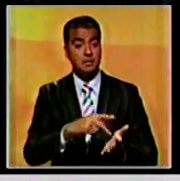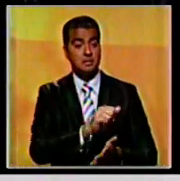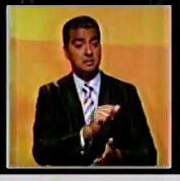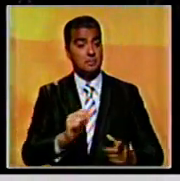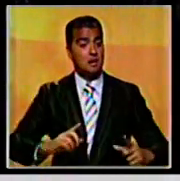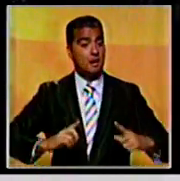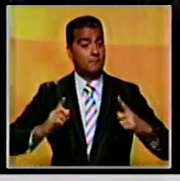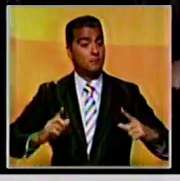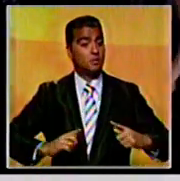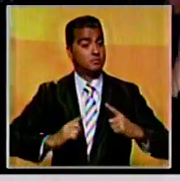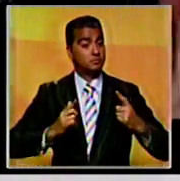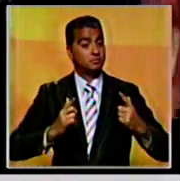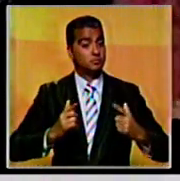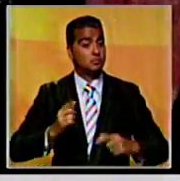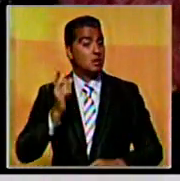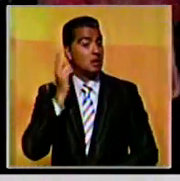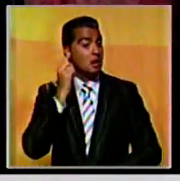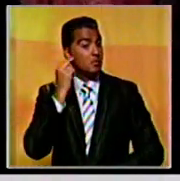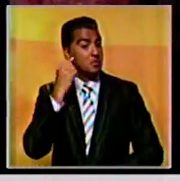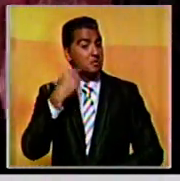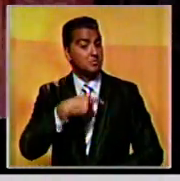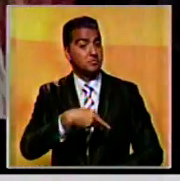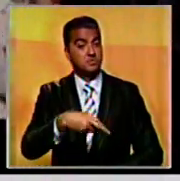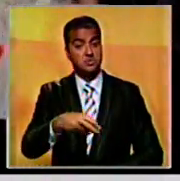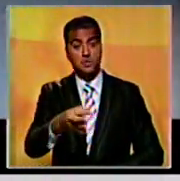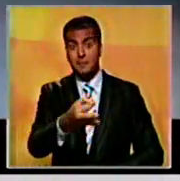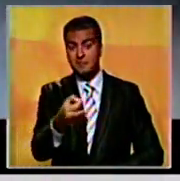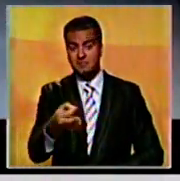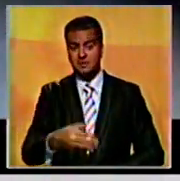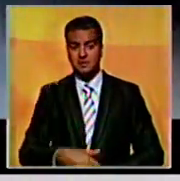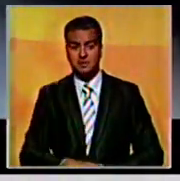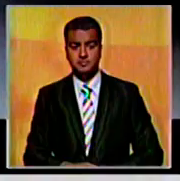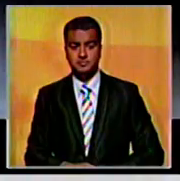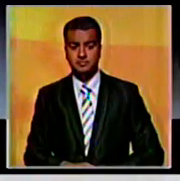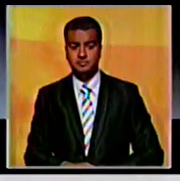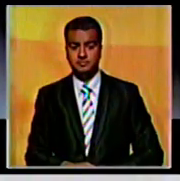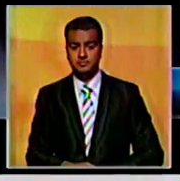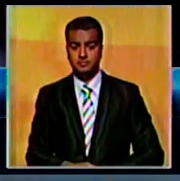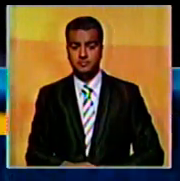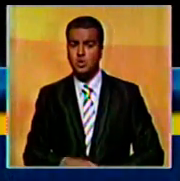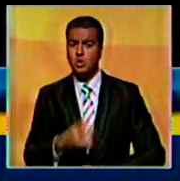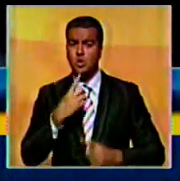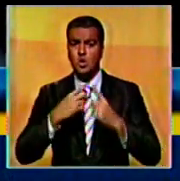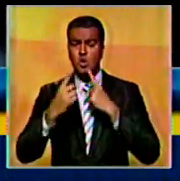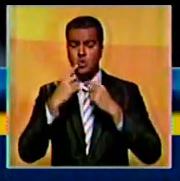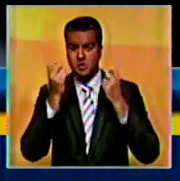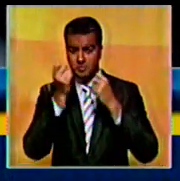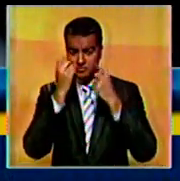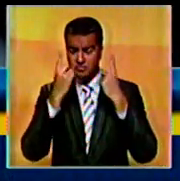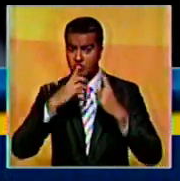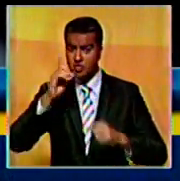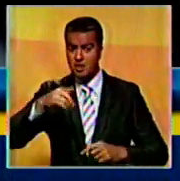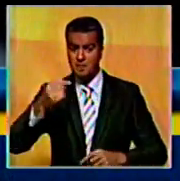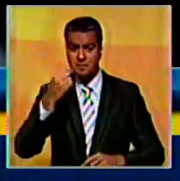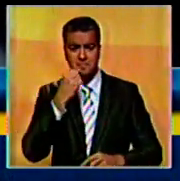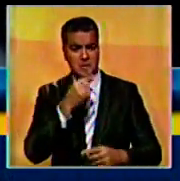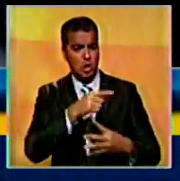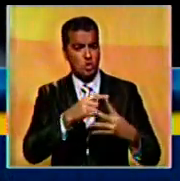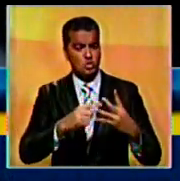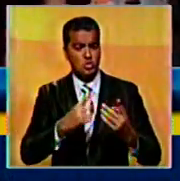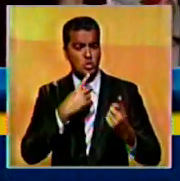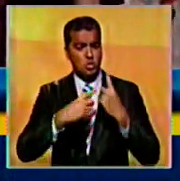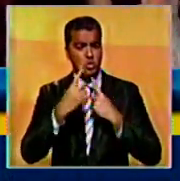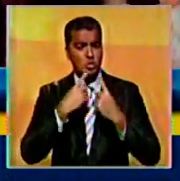de Brasil, donde las top model desfilaron por la pasarela colecciones eléctricas de colores vivos, también con tonos pasteles muy